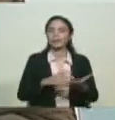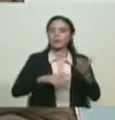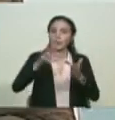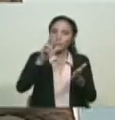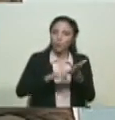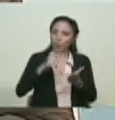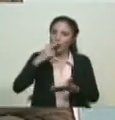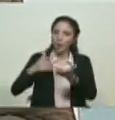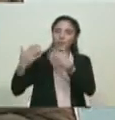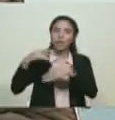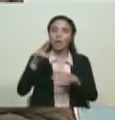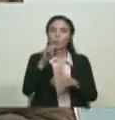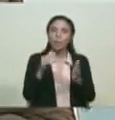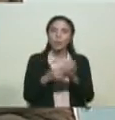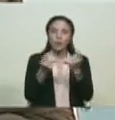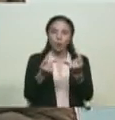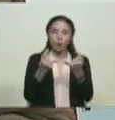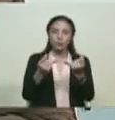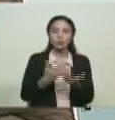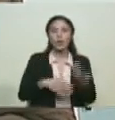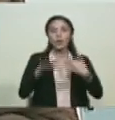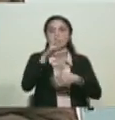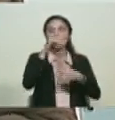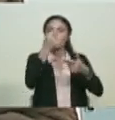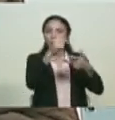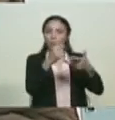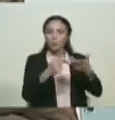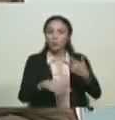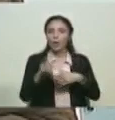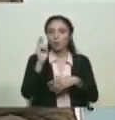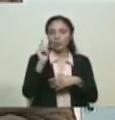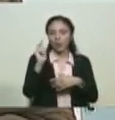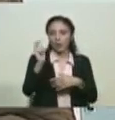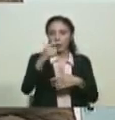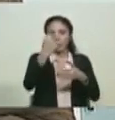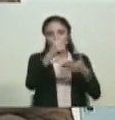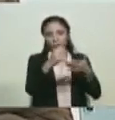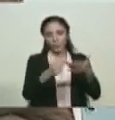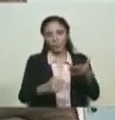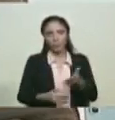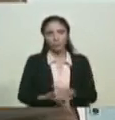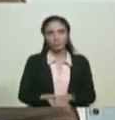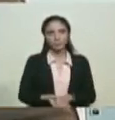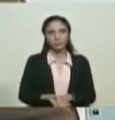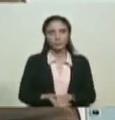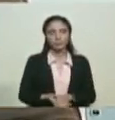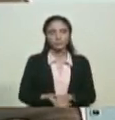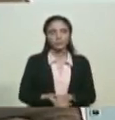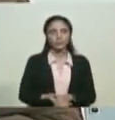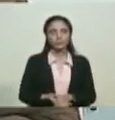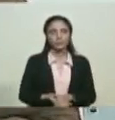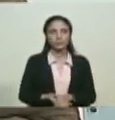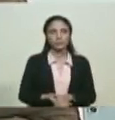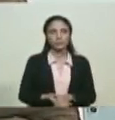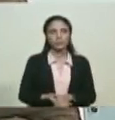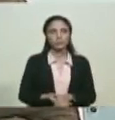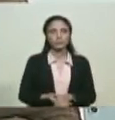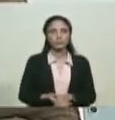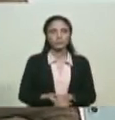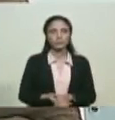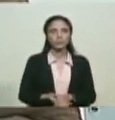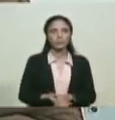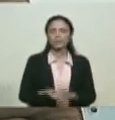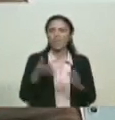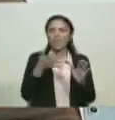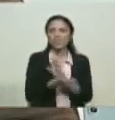el 2011 sobre las cinco líneas a la política estratégica de acción política en qué consiste en la